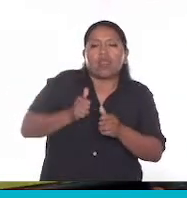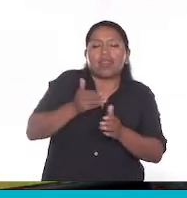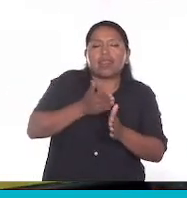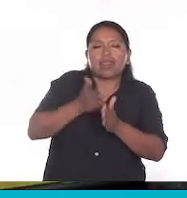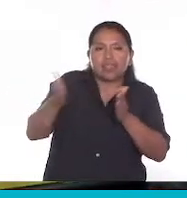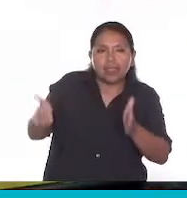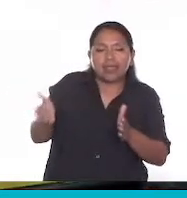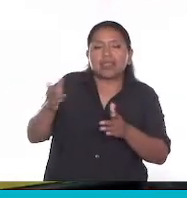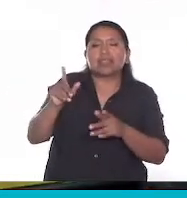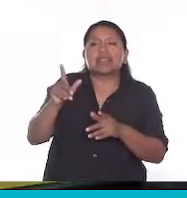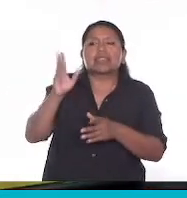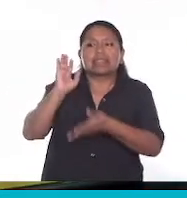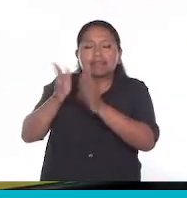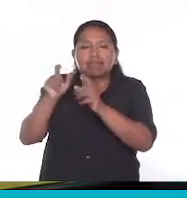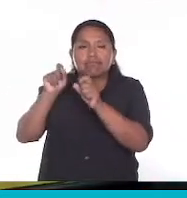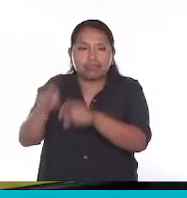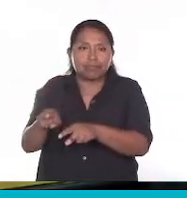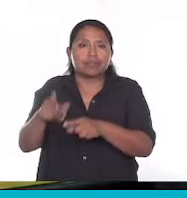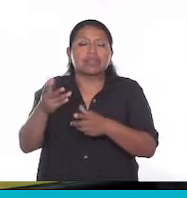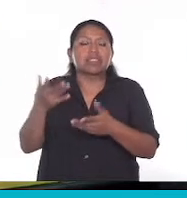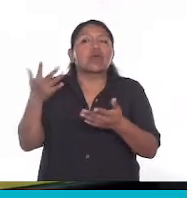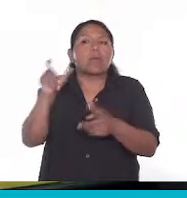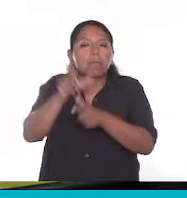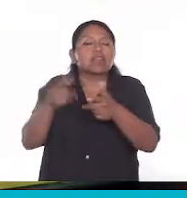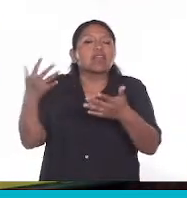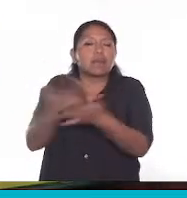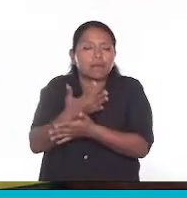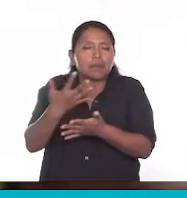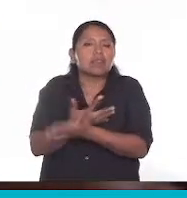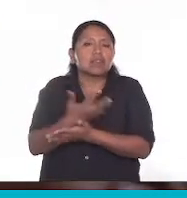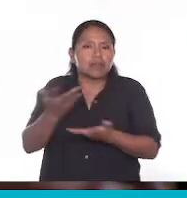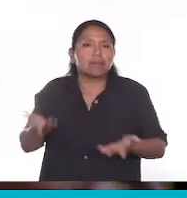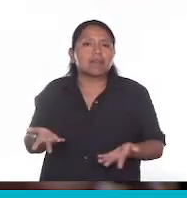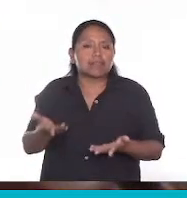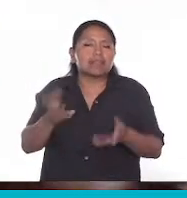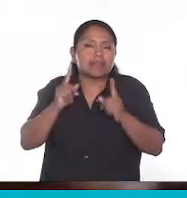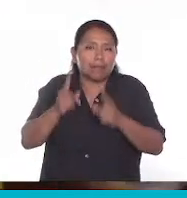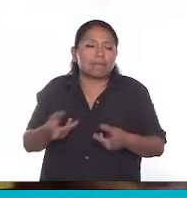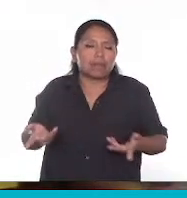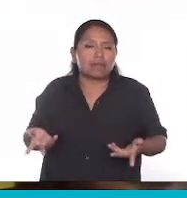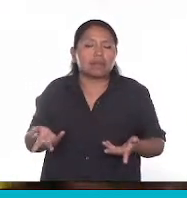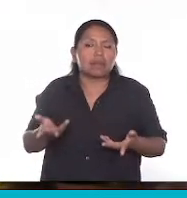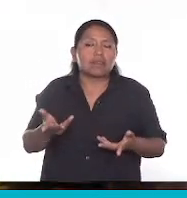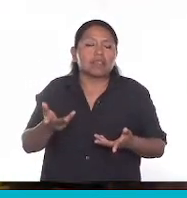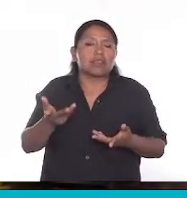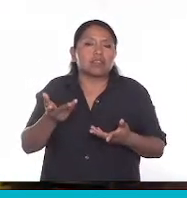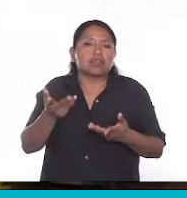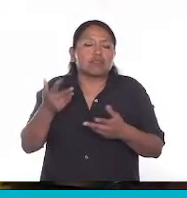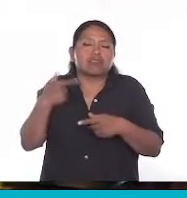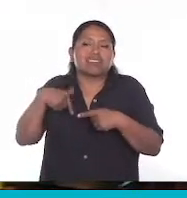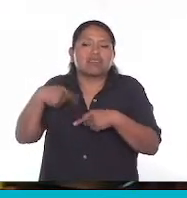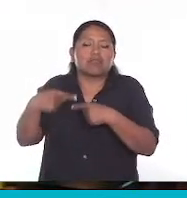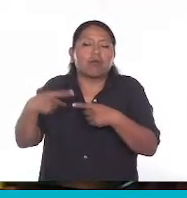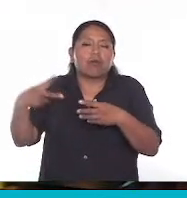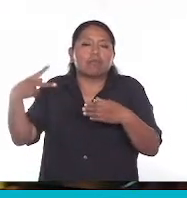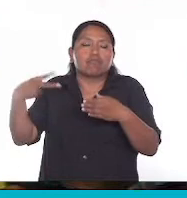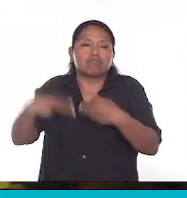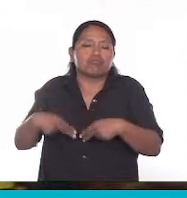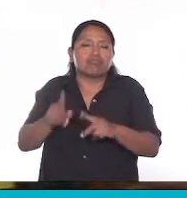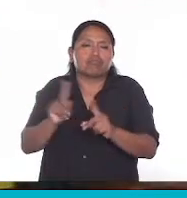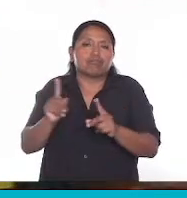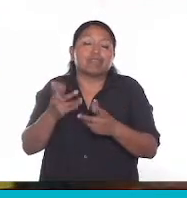se aplicó también allí, se trata de víctimas del terrorismo de Estado, por lo tanto esos delitos no prescriben. No nos